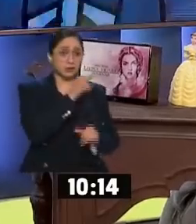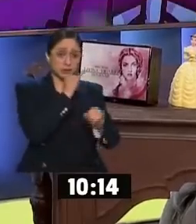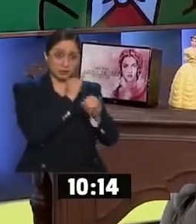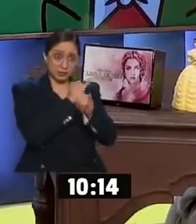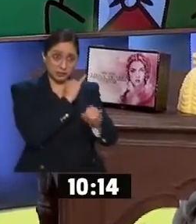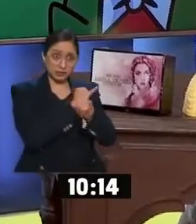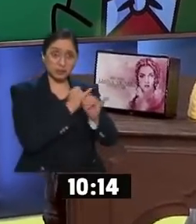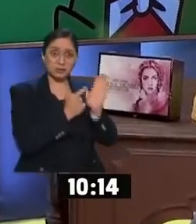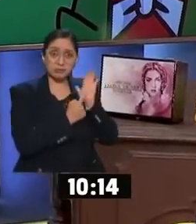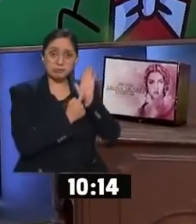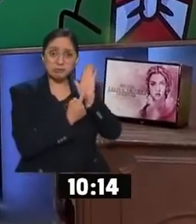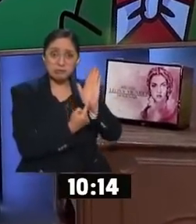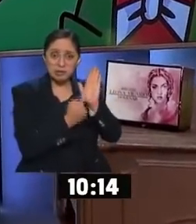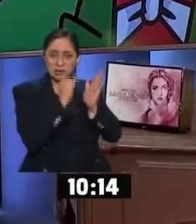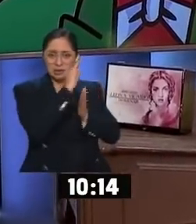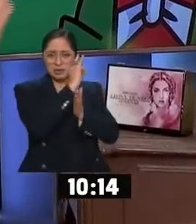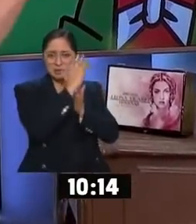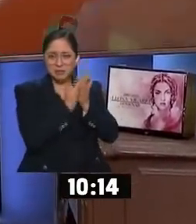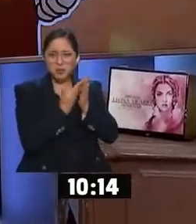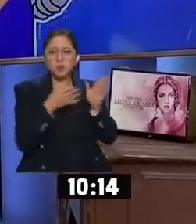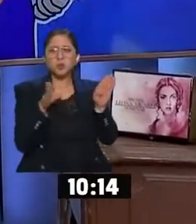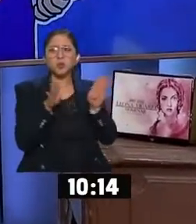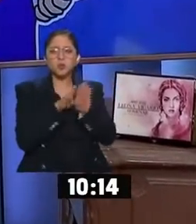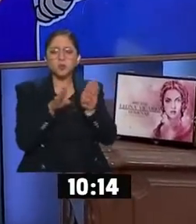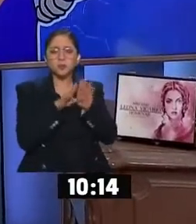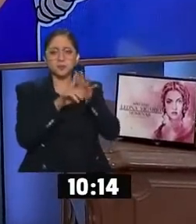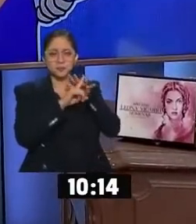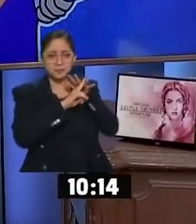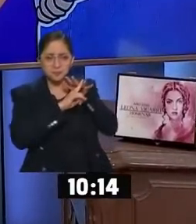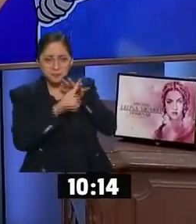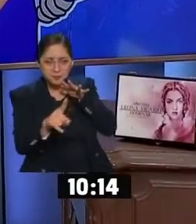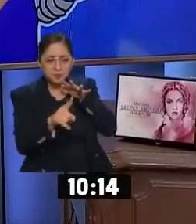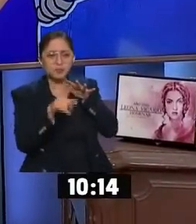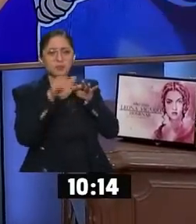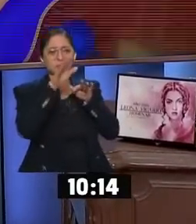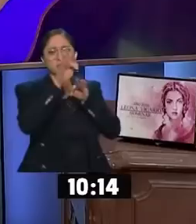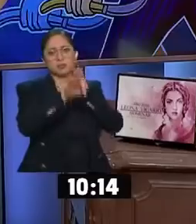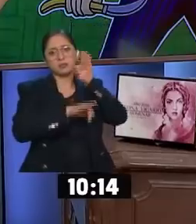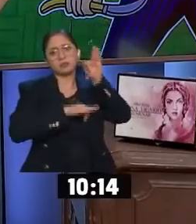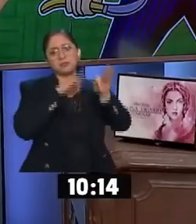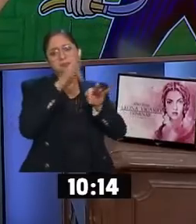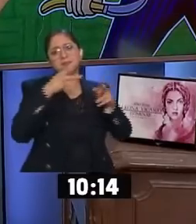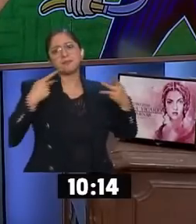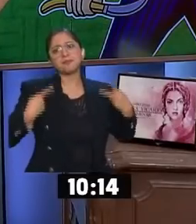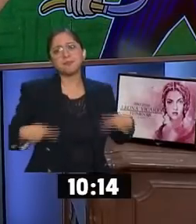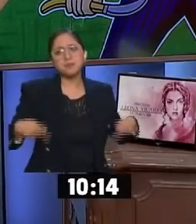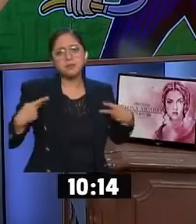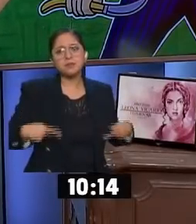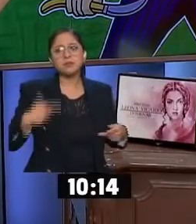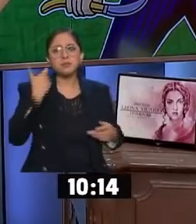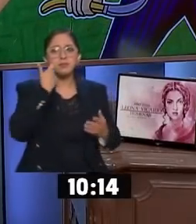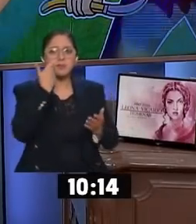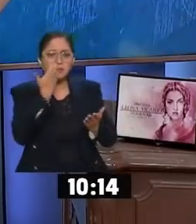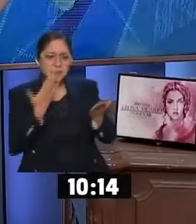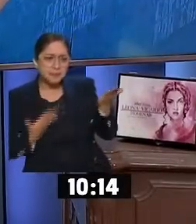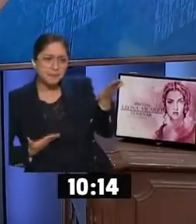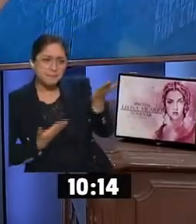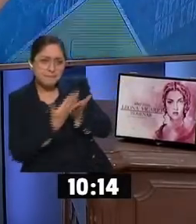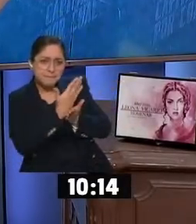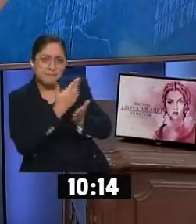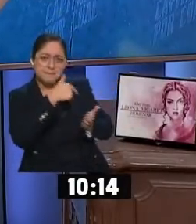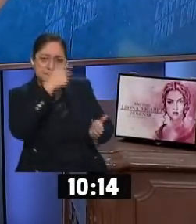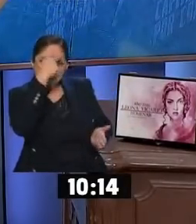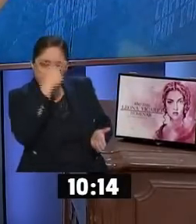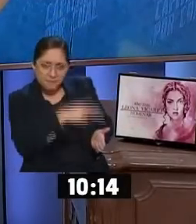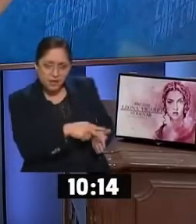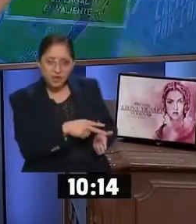sobre el trato que le dan las autoridades de migración a la gente que quiere pasar por México o quedarse a trabajar por